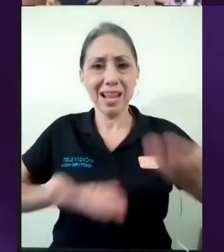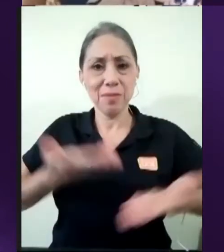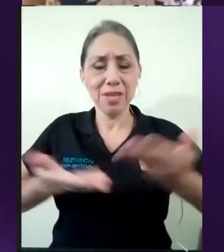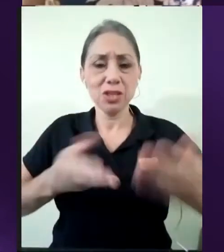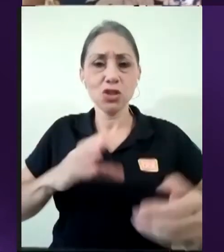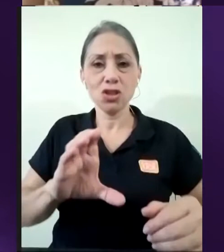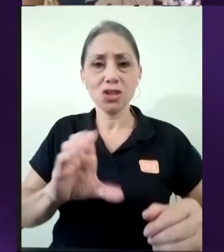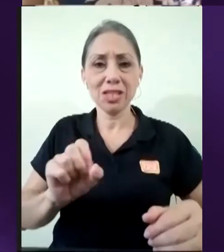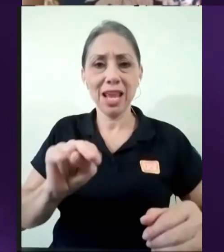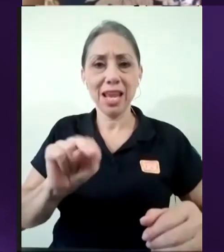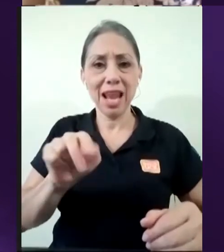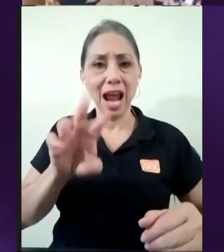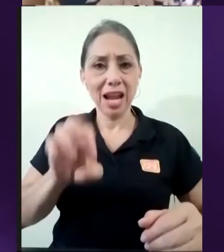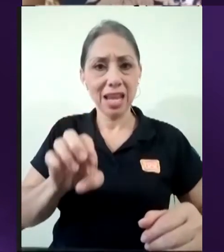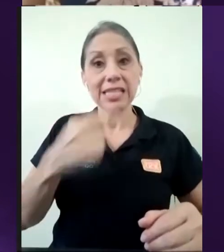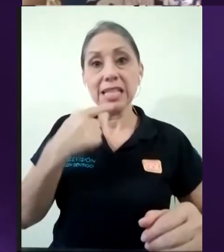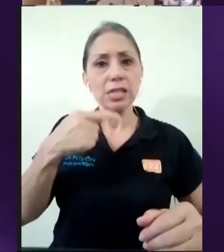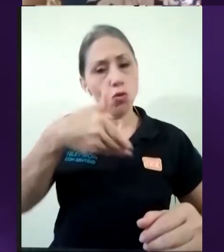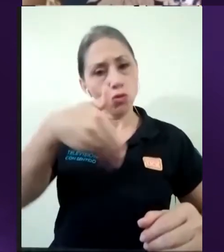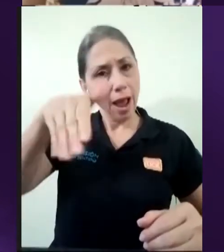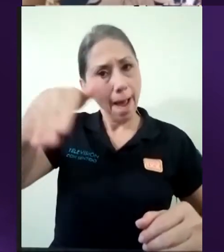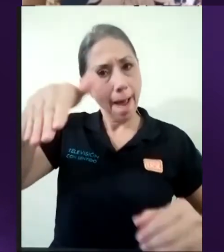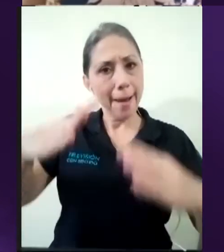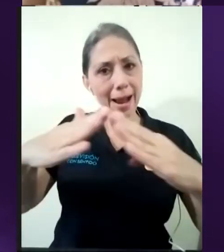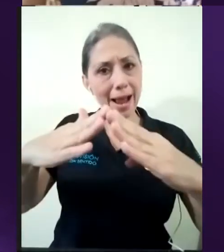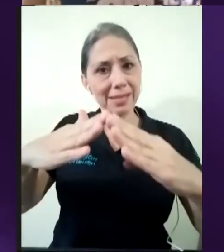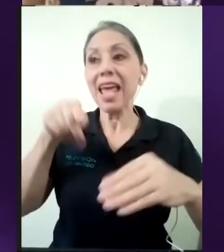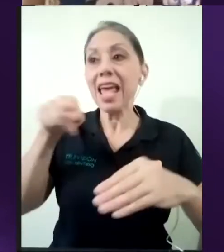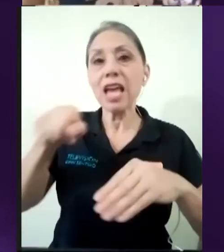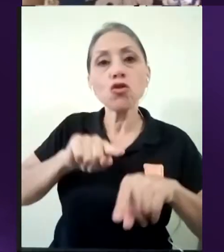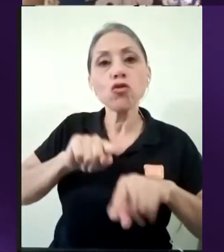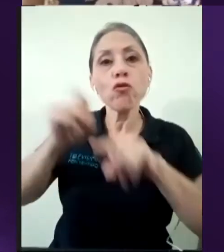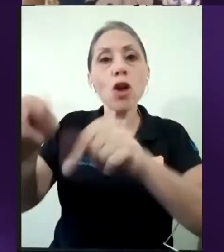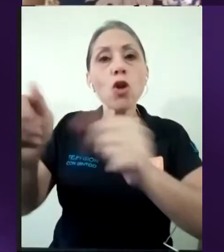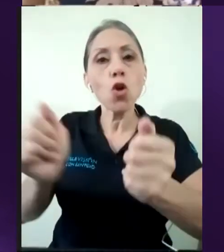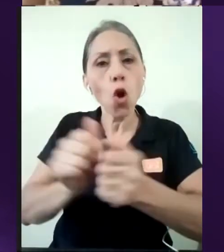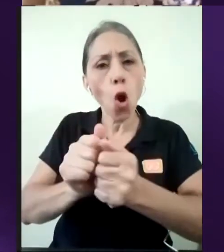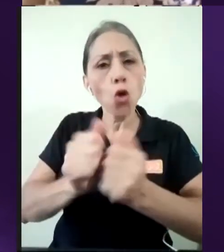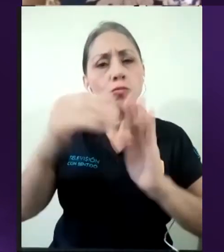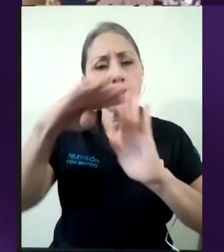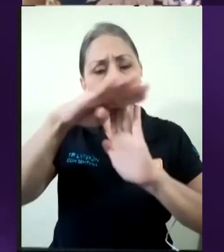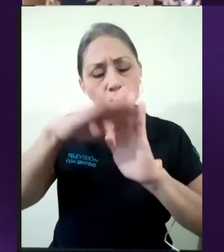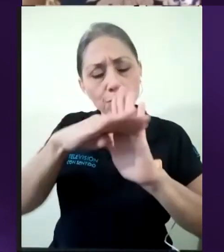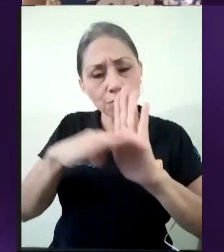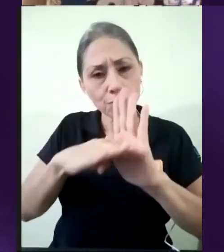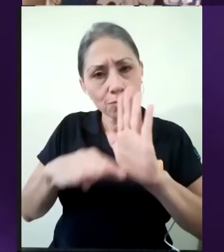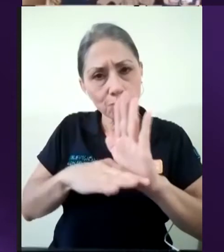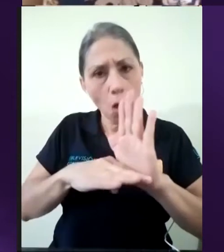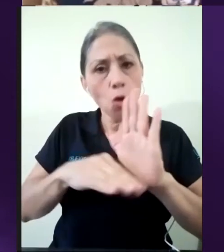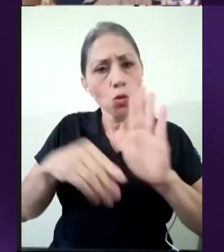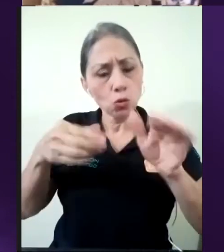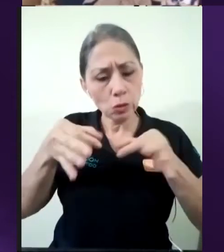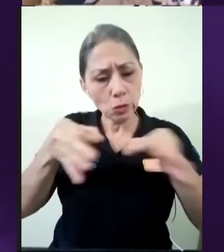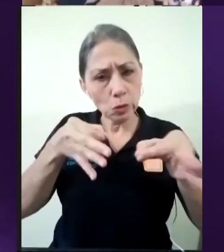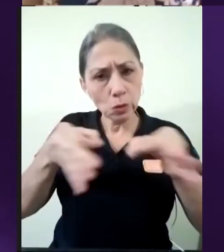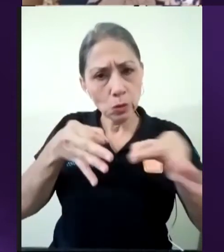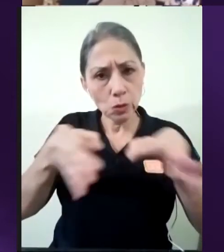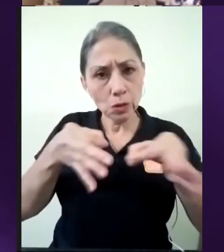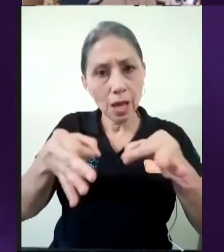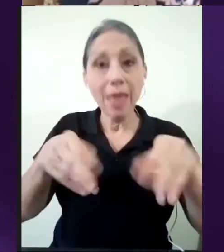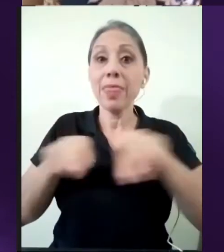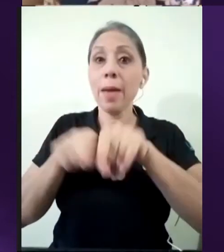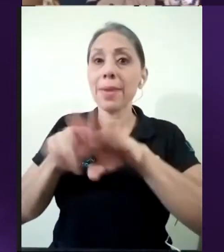con prescripciones y hay un equipo de SENARE que le está dando seguimiento, y hay otro grupo de personas que